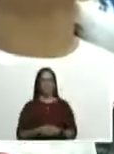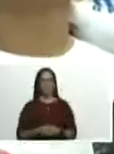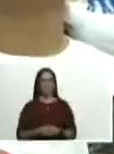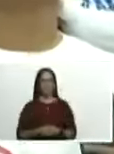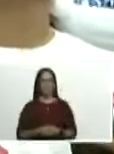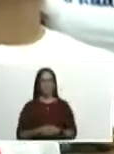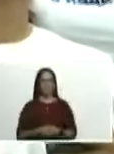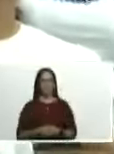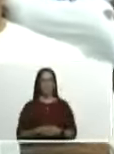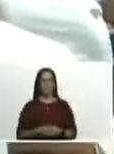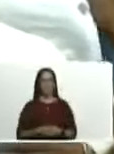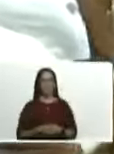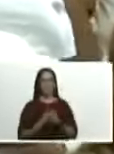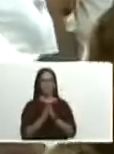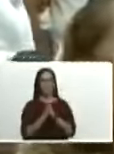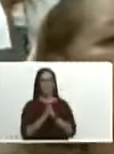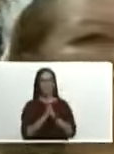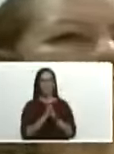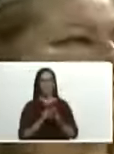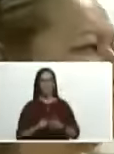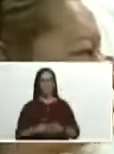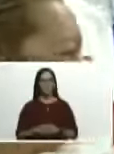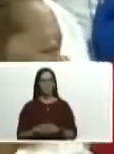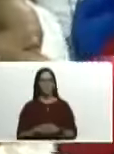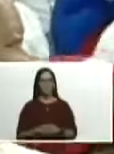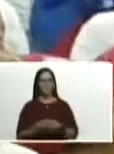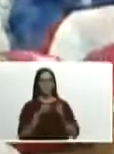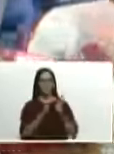Bueno, por favor, organicen esto.